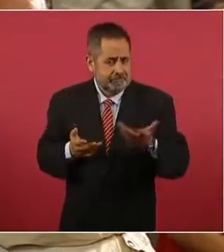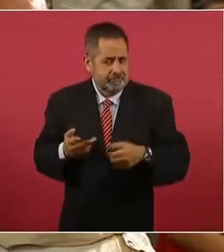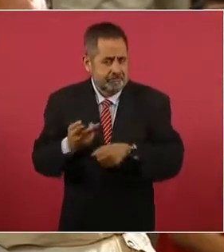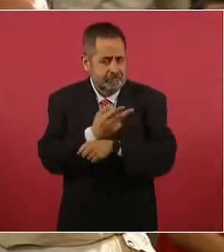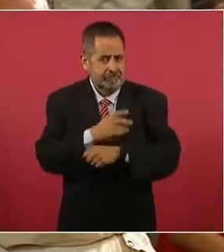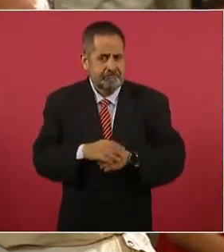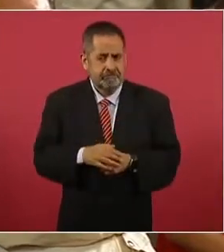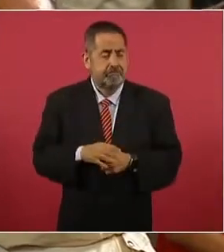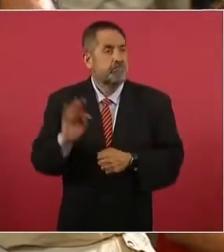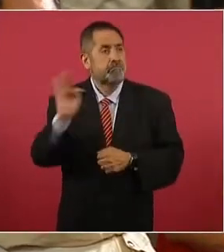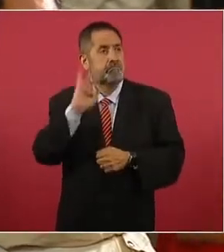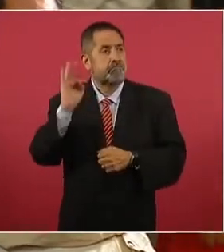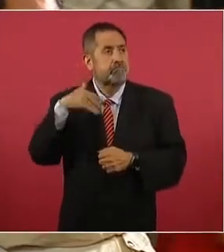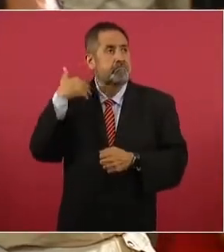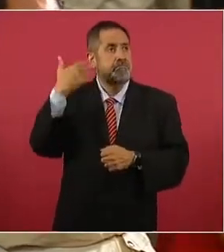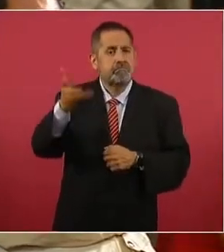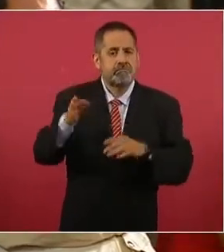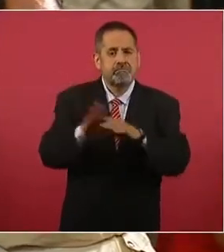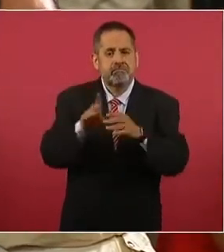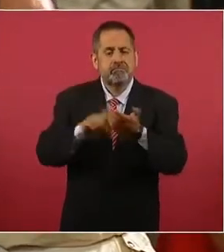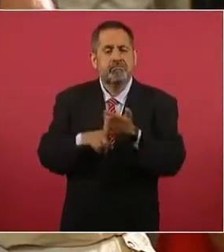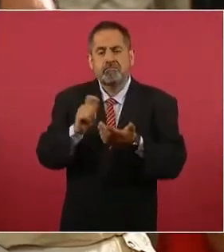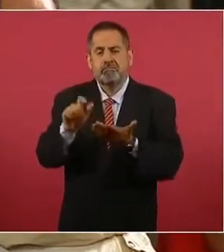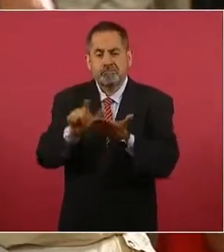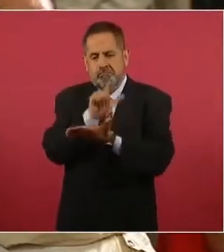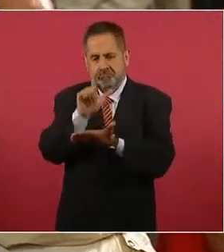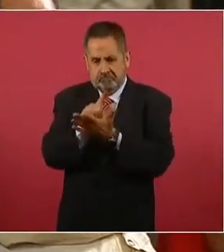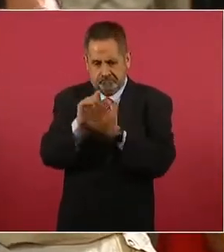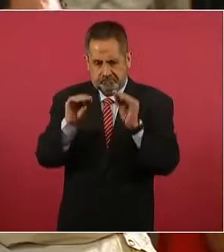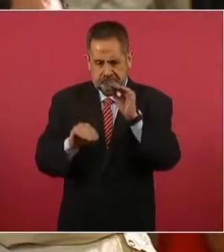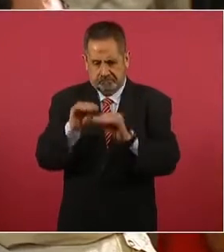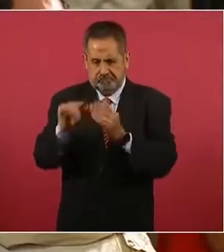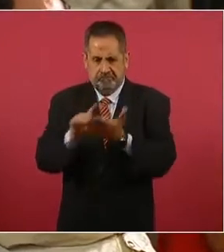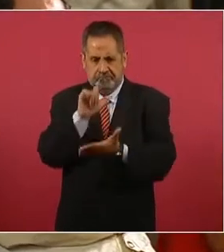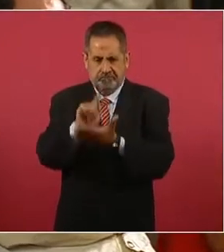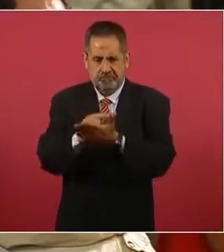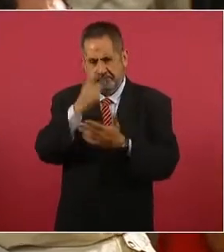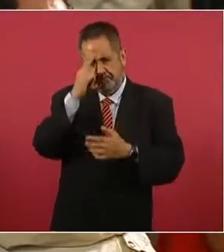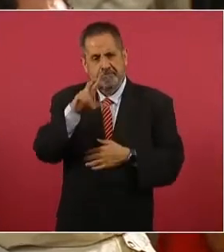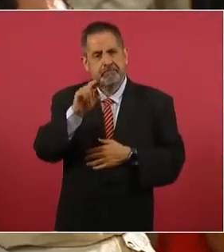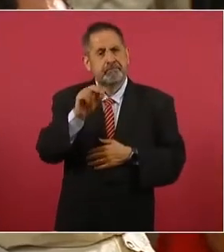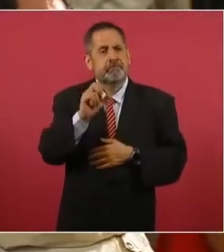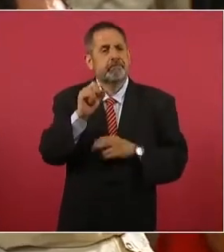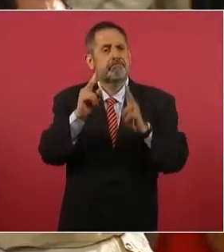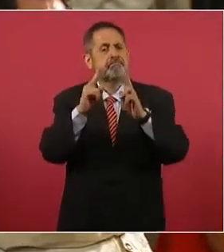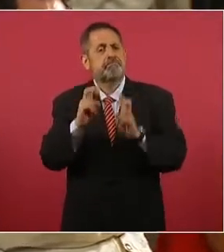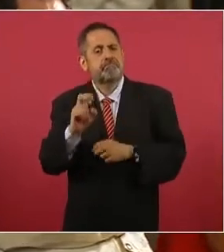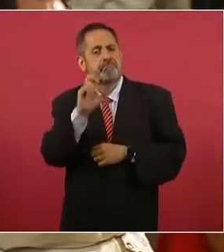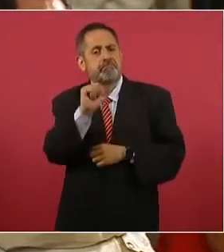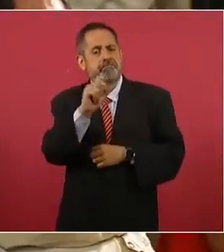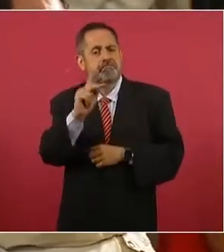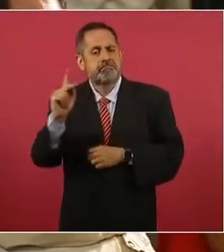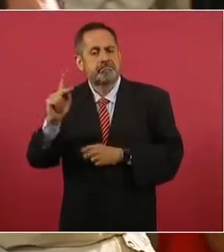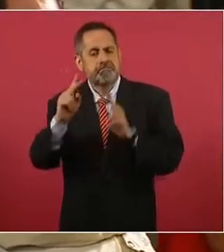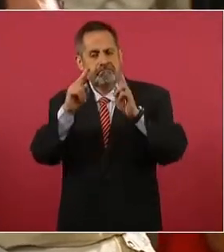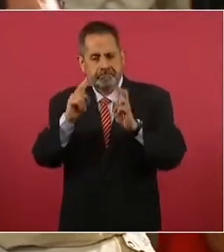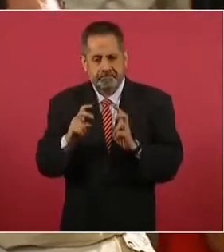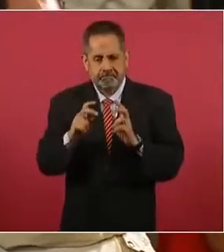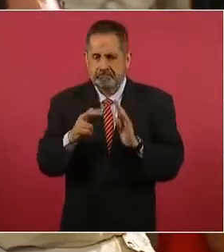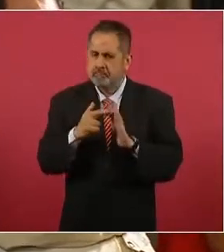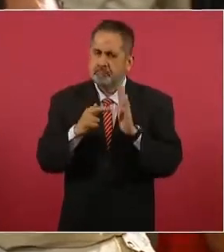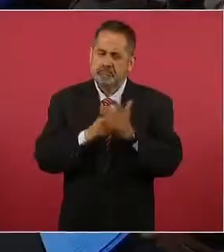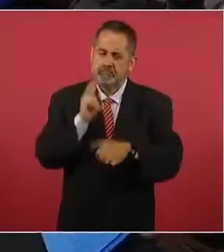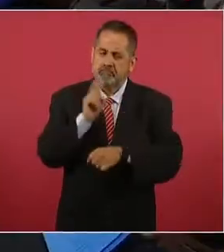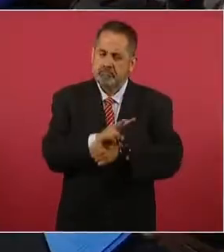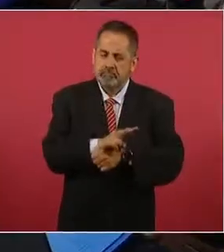se analizaría alguna manera de legislar o regular las aplicaciones que existen en nuestro país, porque